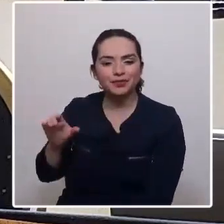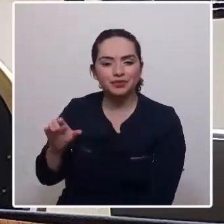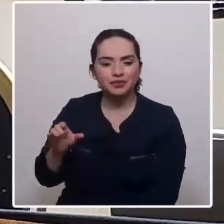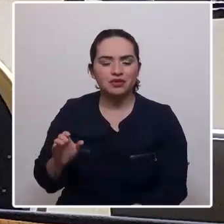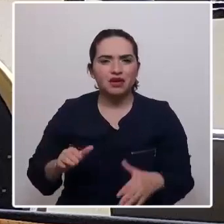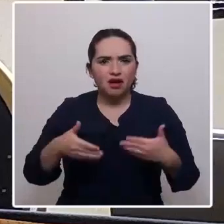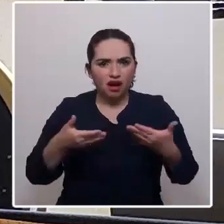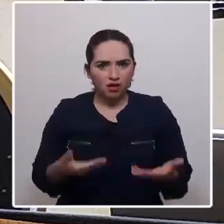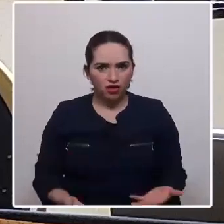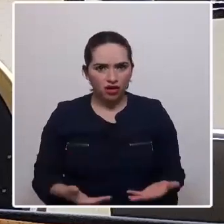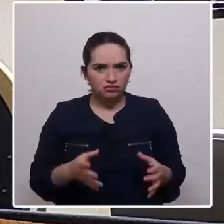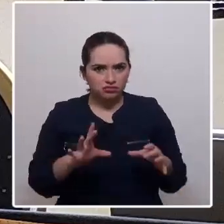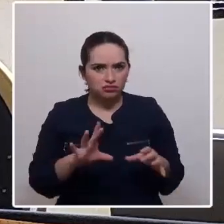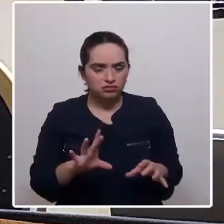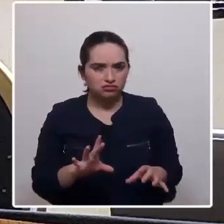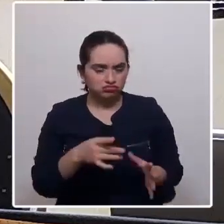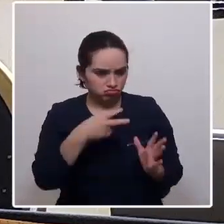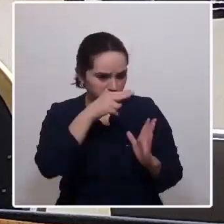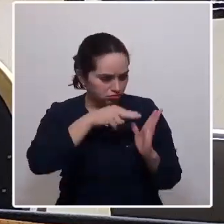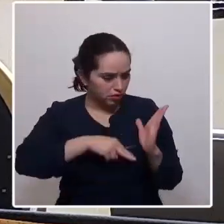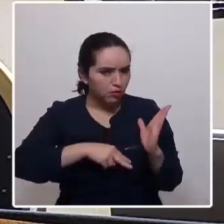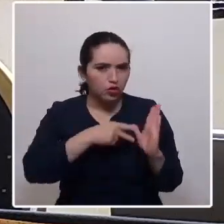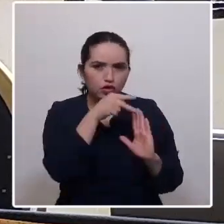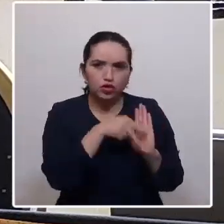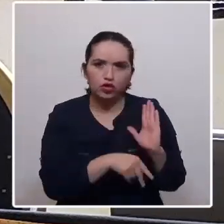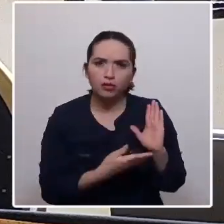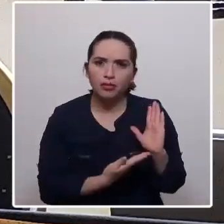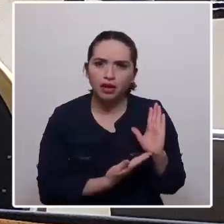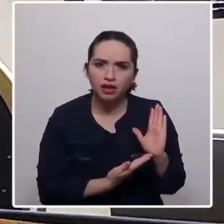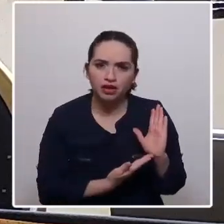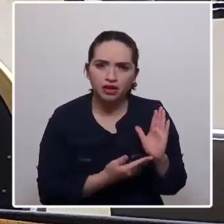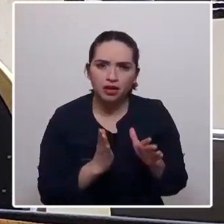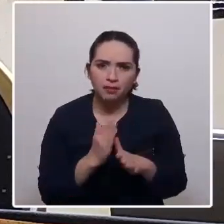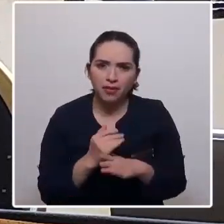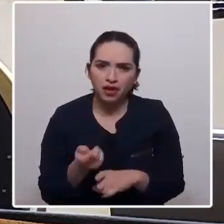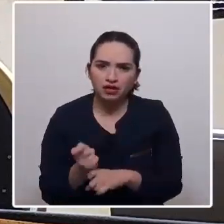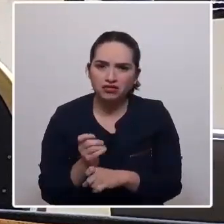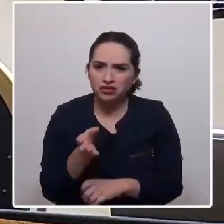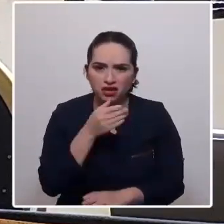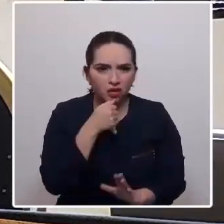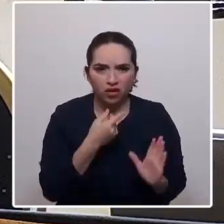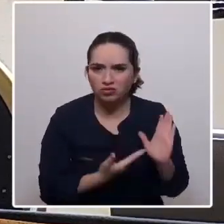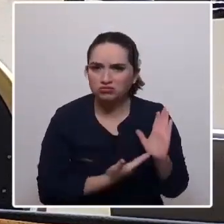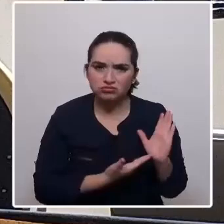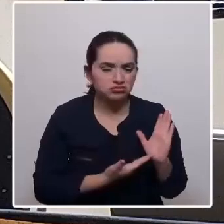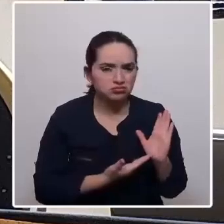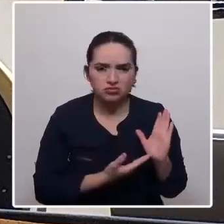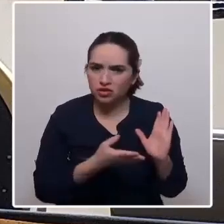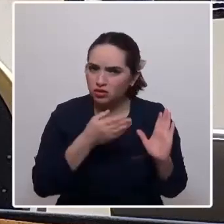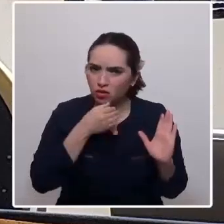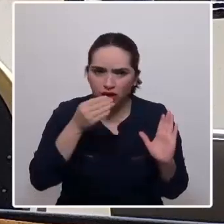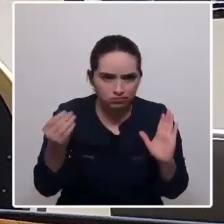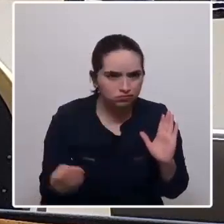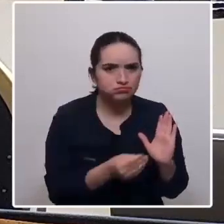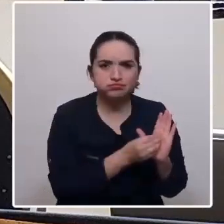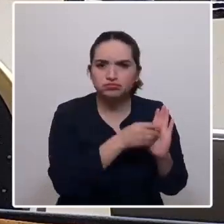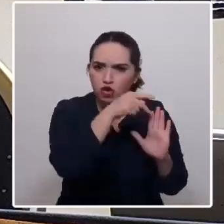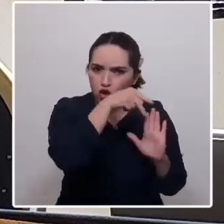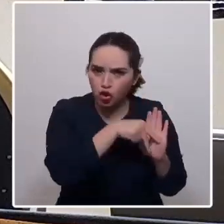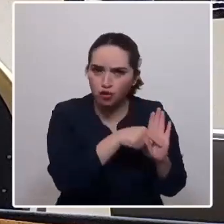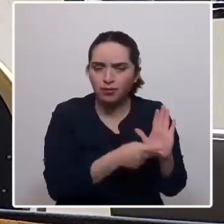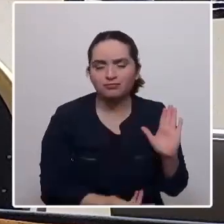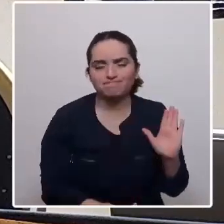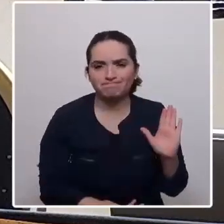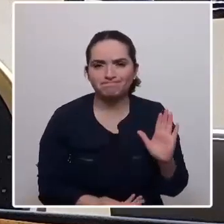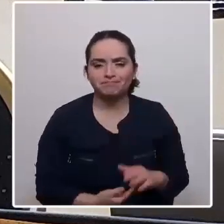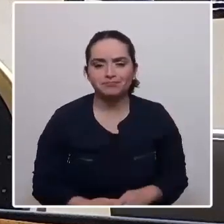dimos cuenta, revisando la norma, que en definitiva la pesca artesanal no está figurando, no está consagrada, ¿cierto?, en esta norma. Por lo tanto,